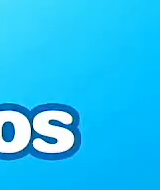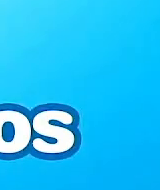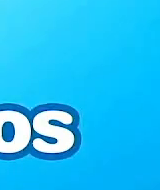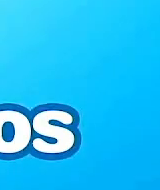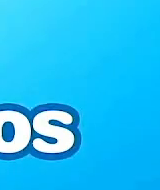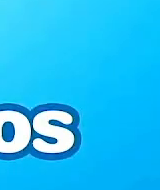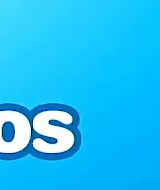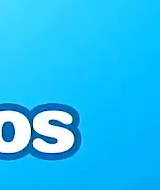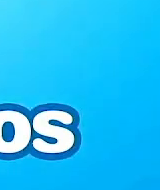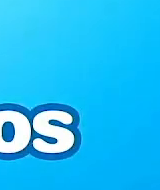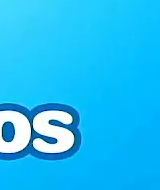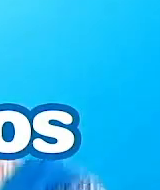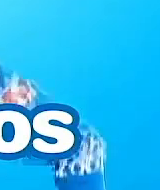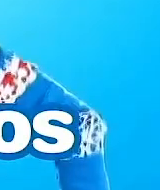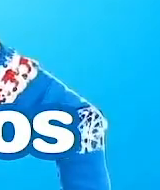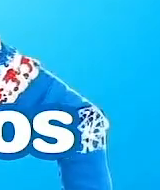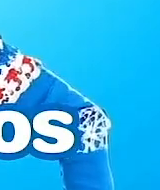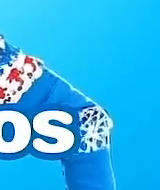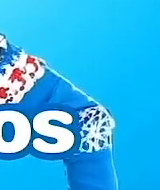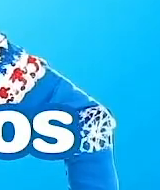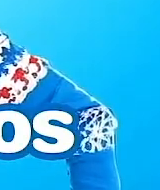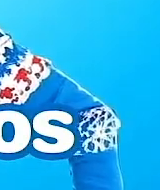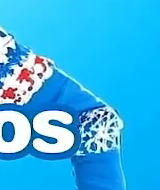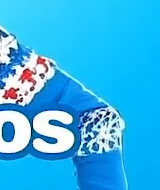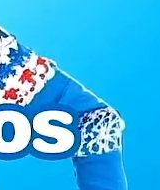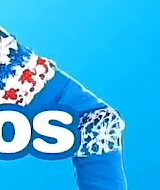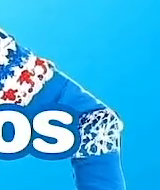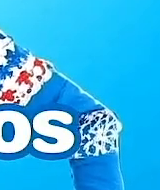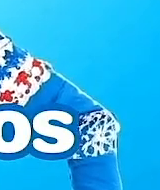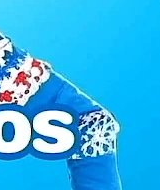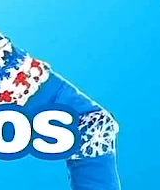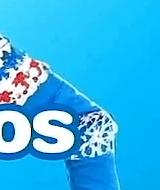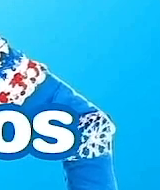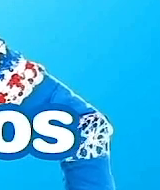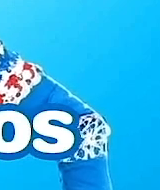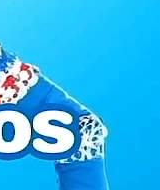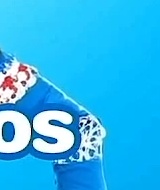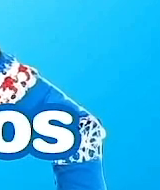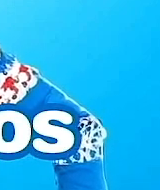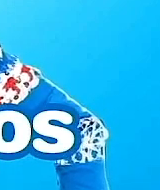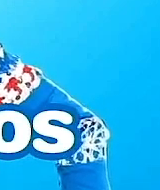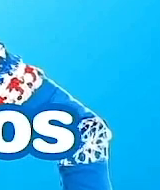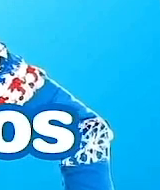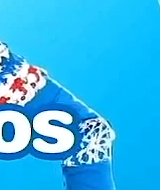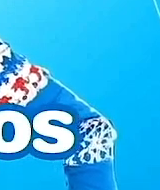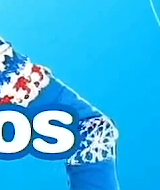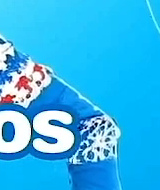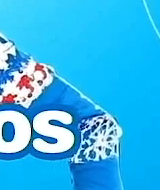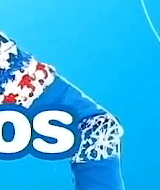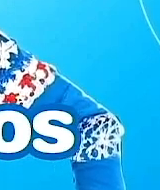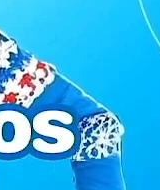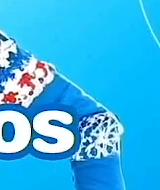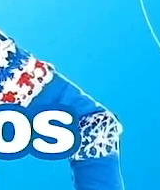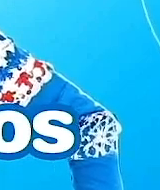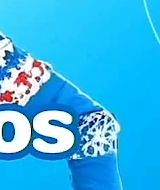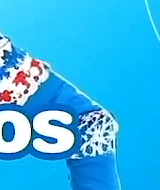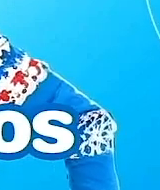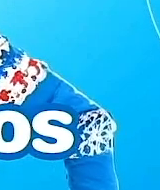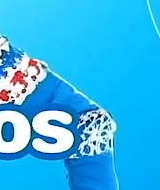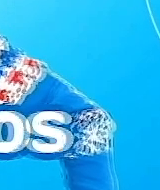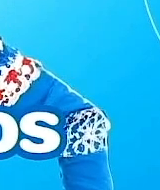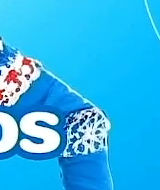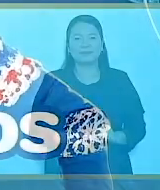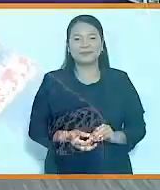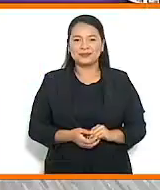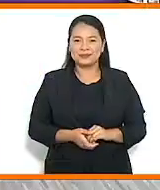siento en mí la emoción, mucha suerte tendré. Bienvenidos al sorteo Loto. ¡Loto! ¡Te cambia la